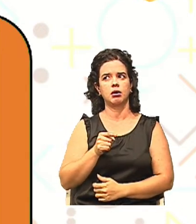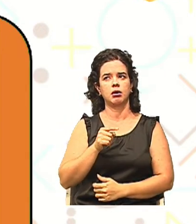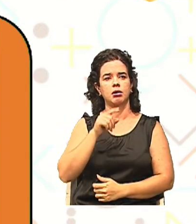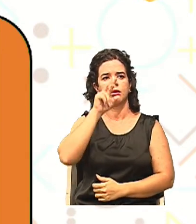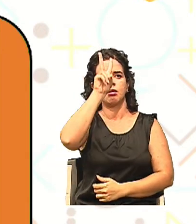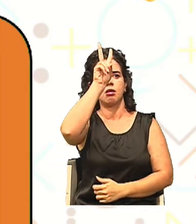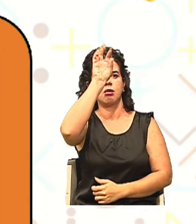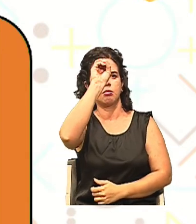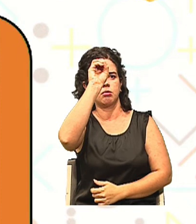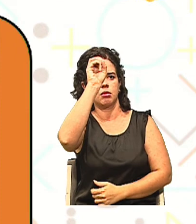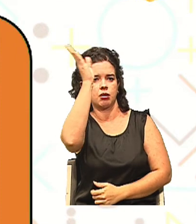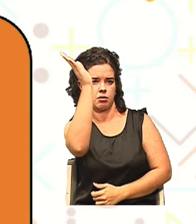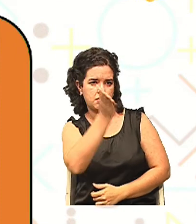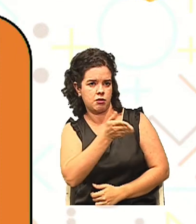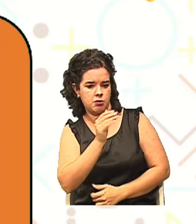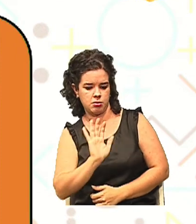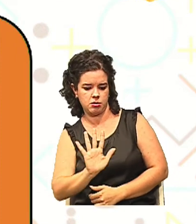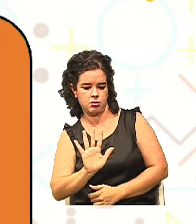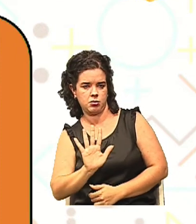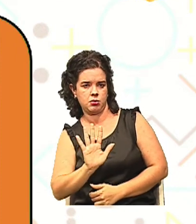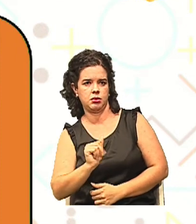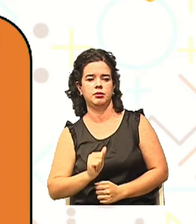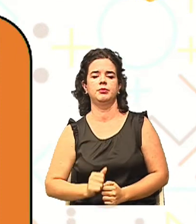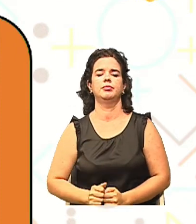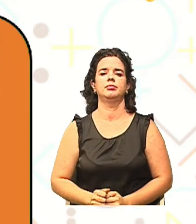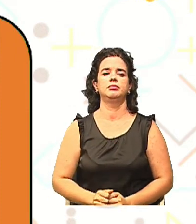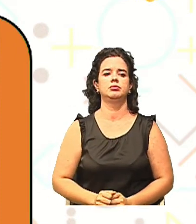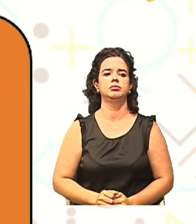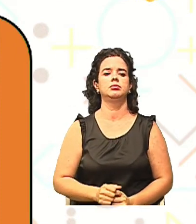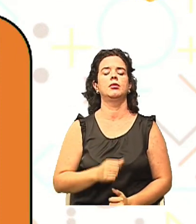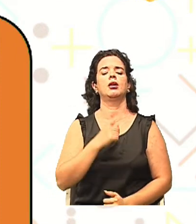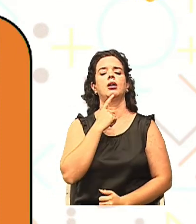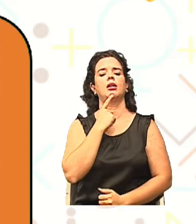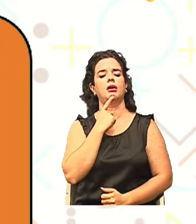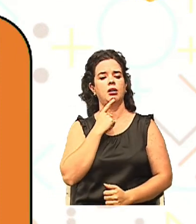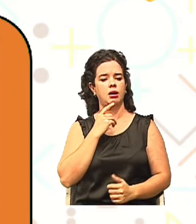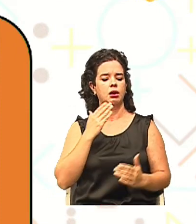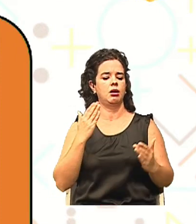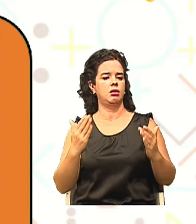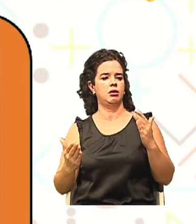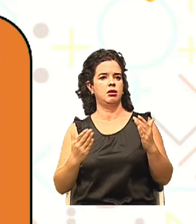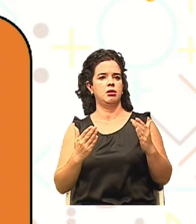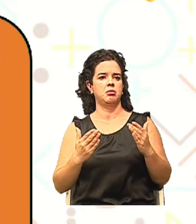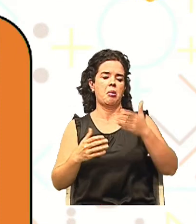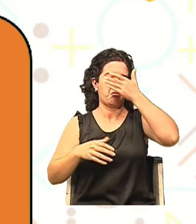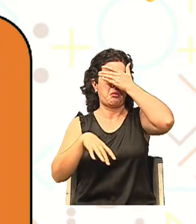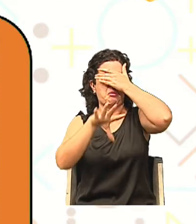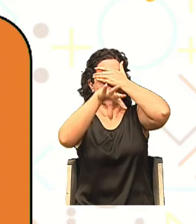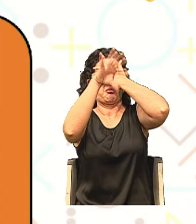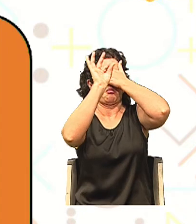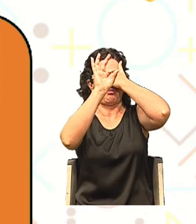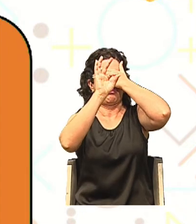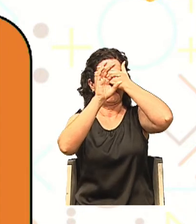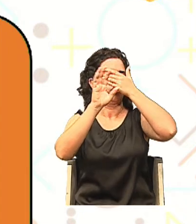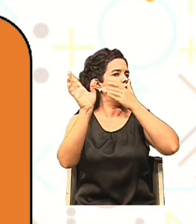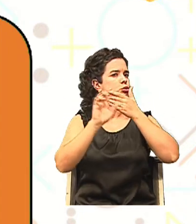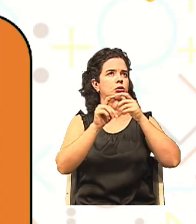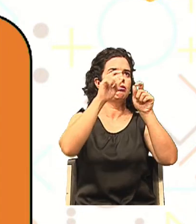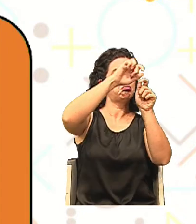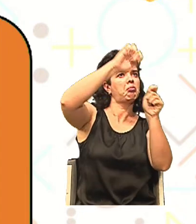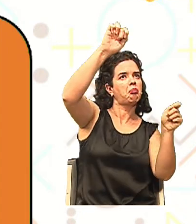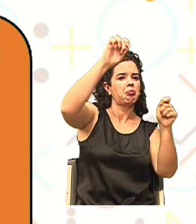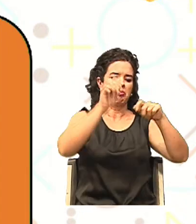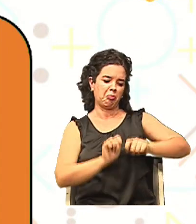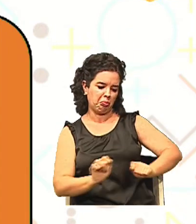20/5. Exactamente. Ok. Entonces tengo que comparar no a como yo quiera, sino tengo que fijarme?